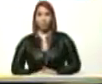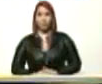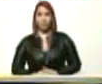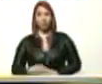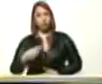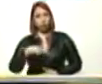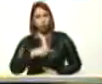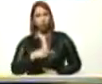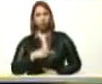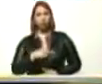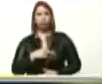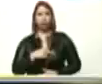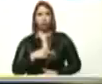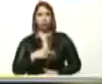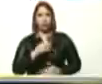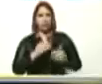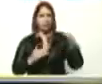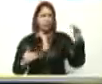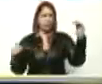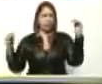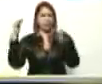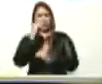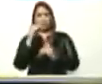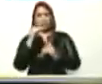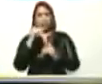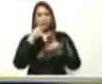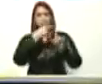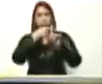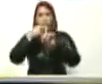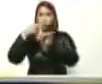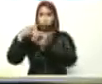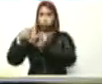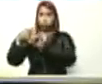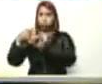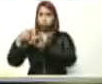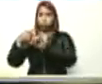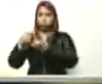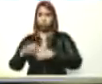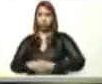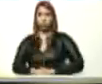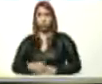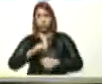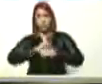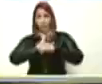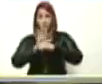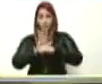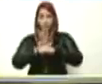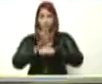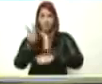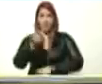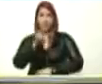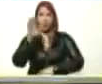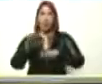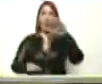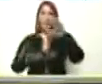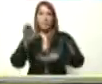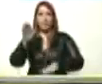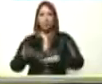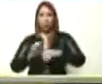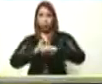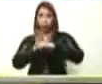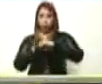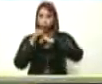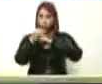estamos rompiendo récord favorable y positivo del coronavirus en Venezuela, a pesar de que la Omicron